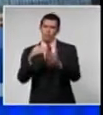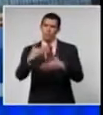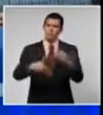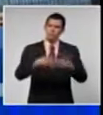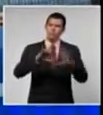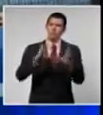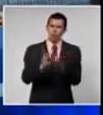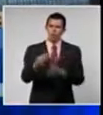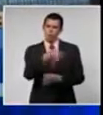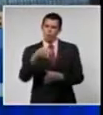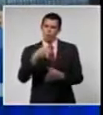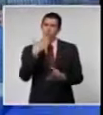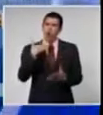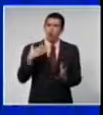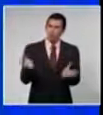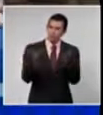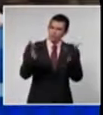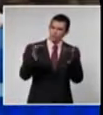local.